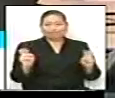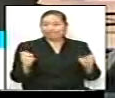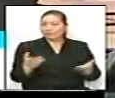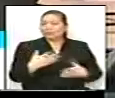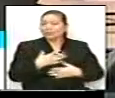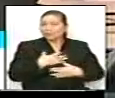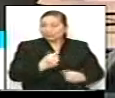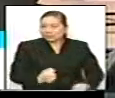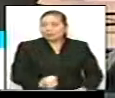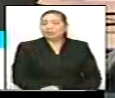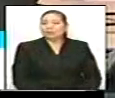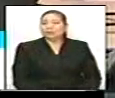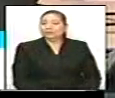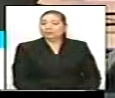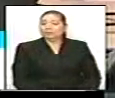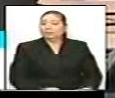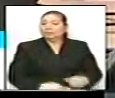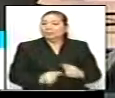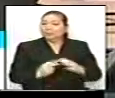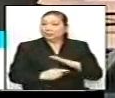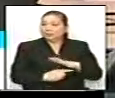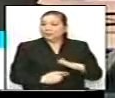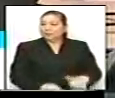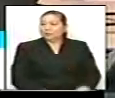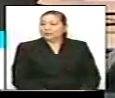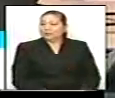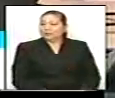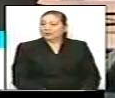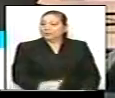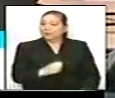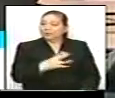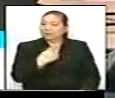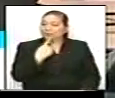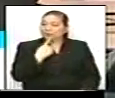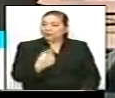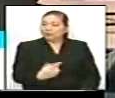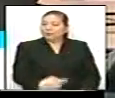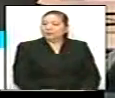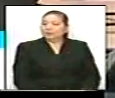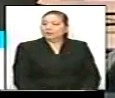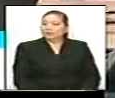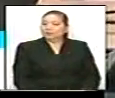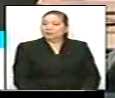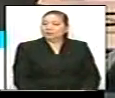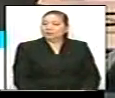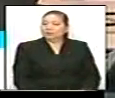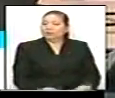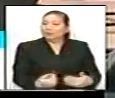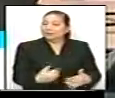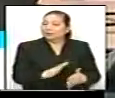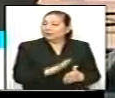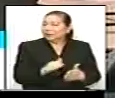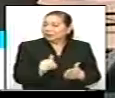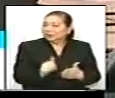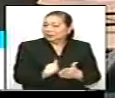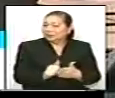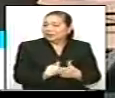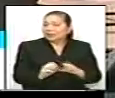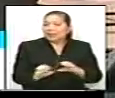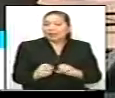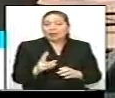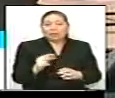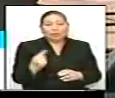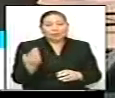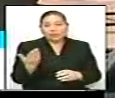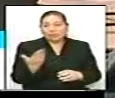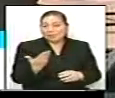tema de salud, es un tema, por eso el medio ambiente es un tema. Yo quiero, he venido, la verdad, ¿no?, quiero ya que esto se ejecute, no solo